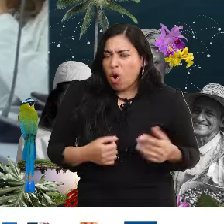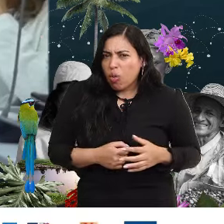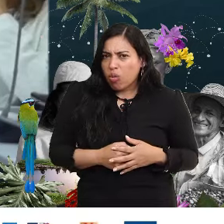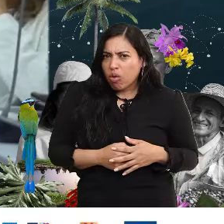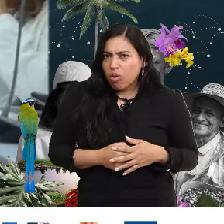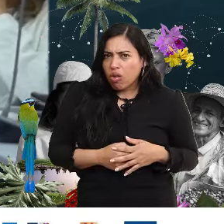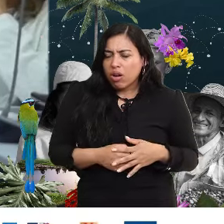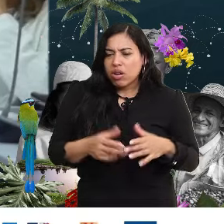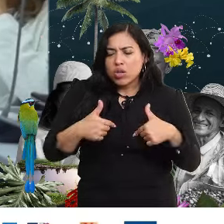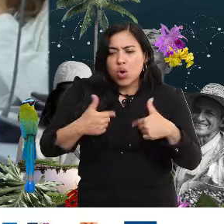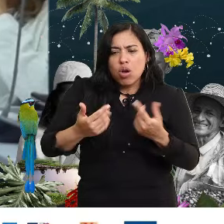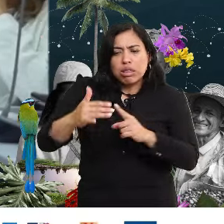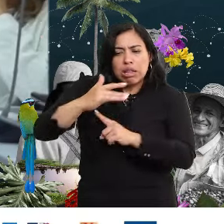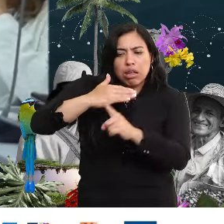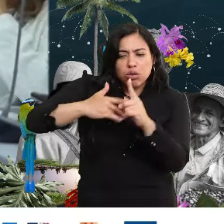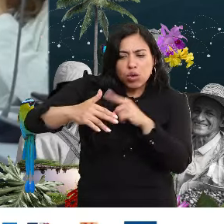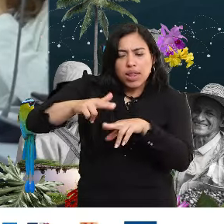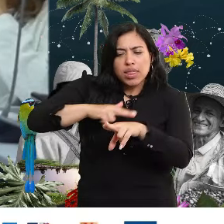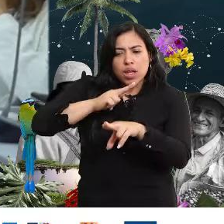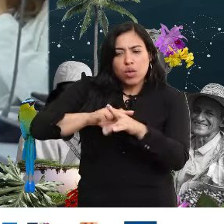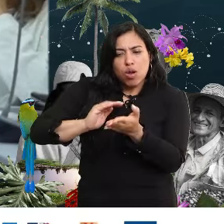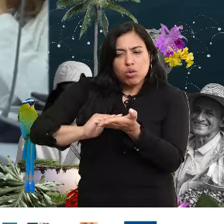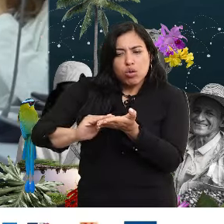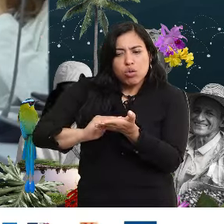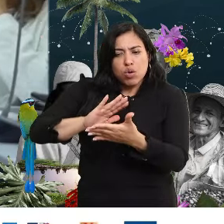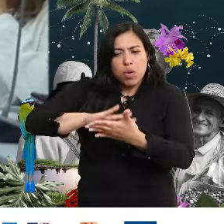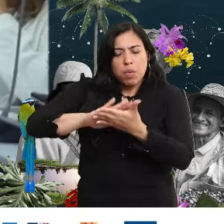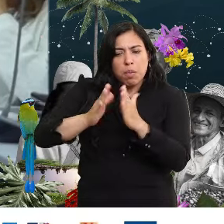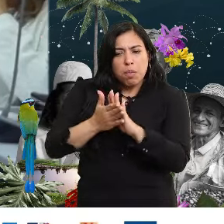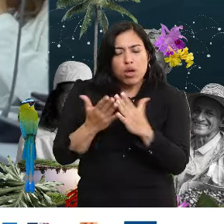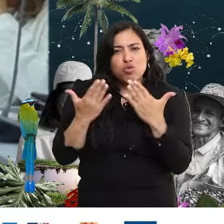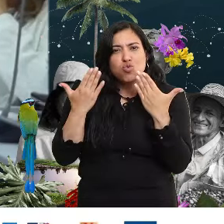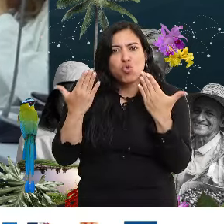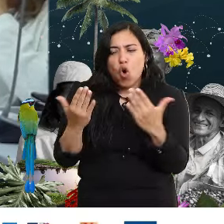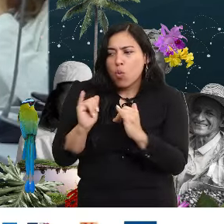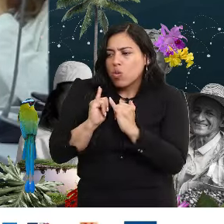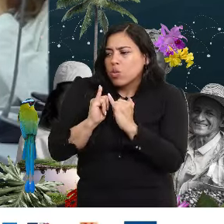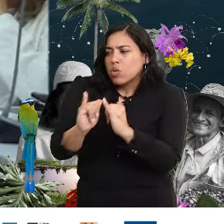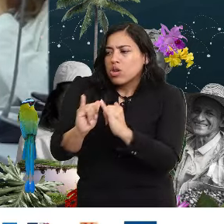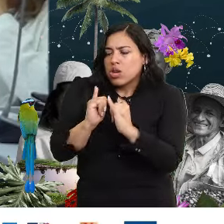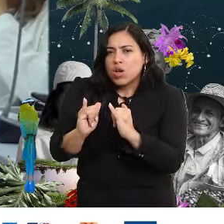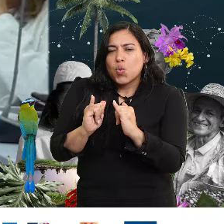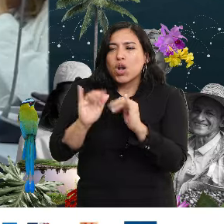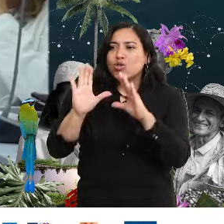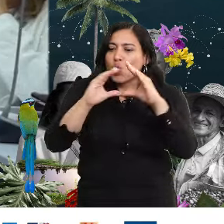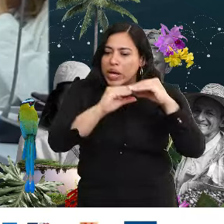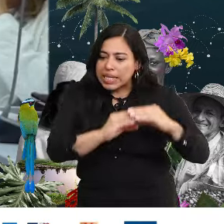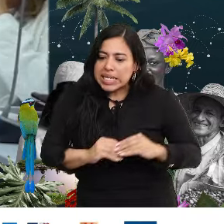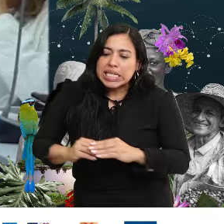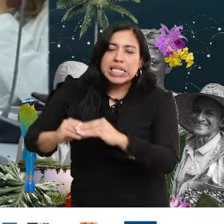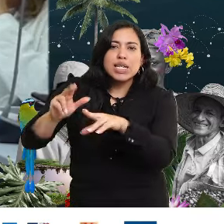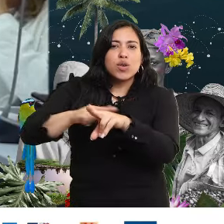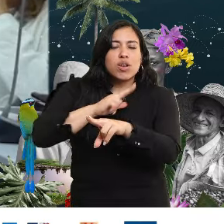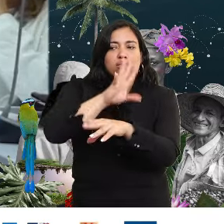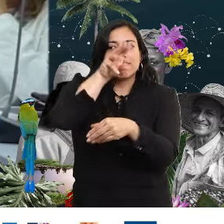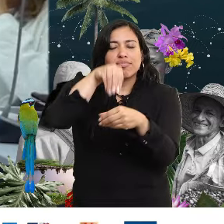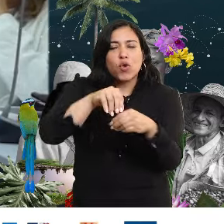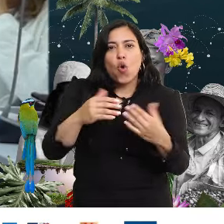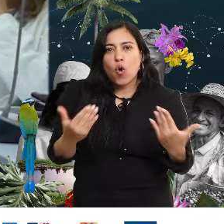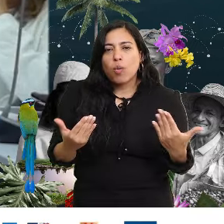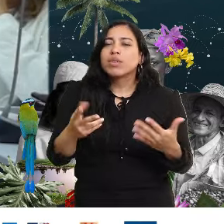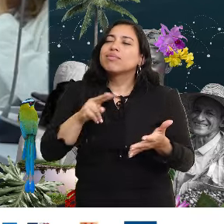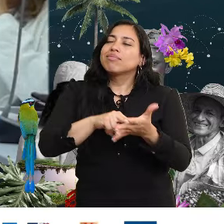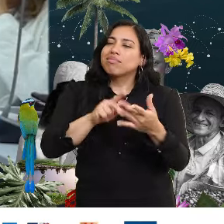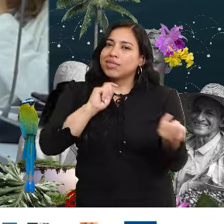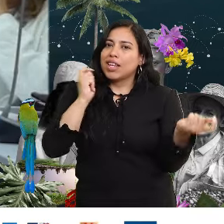nos reconciliemos con la naturaleza y volvamos a hacernos parte de los ciclos de la naturaleza? Y eso implica una transformación